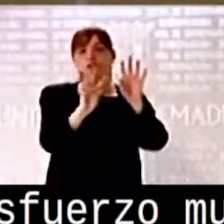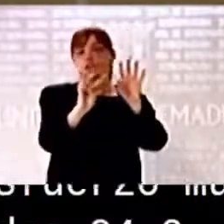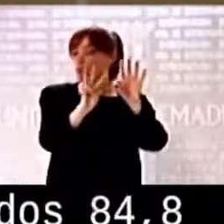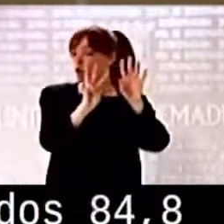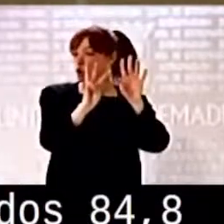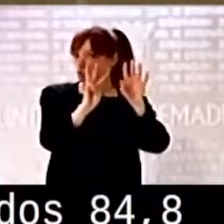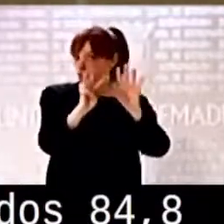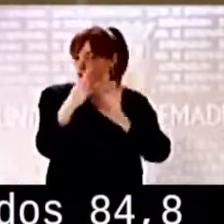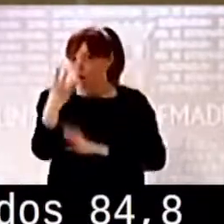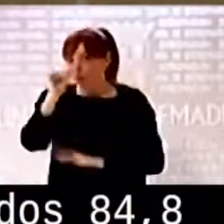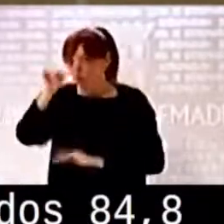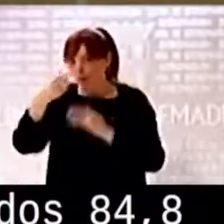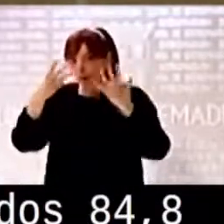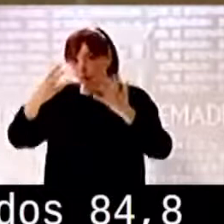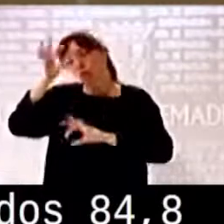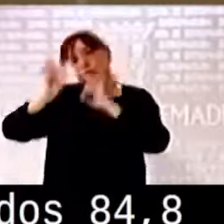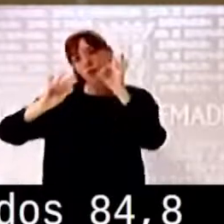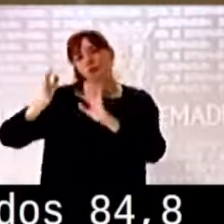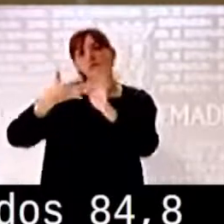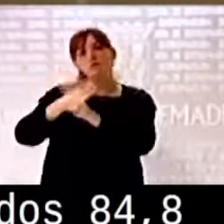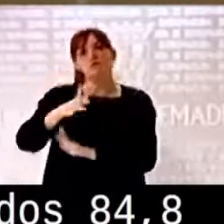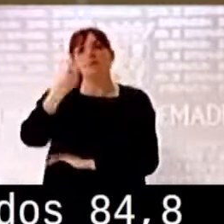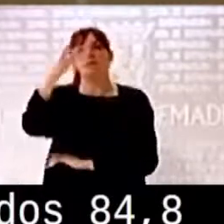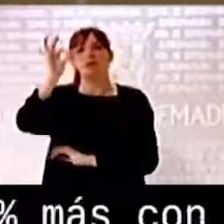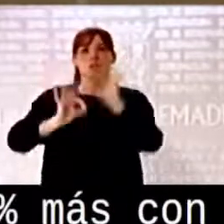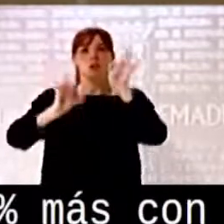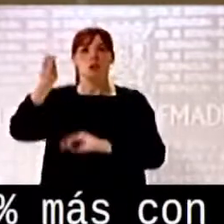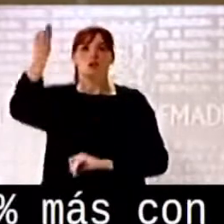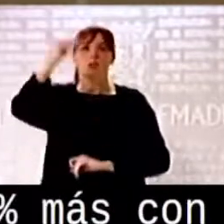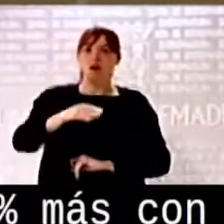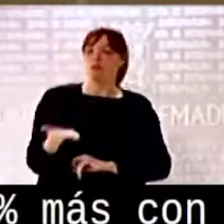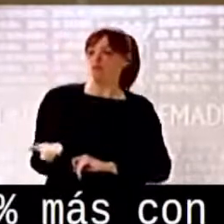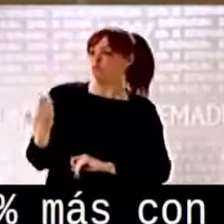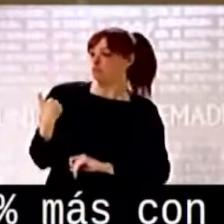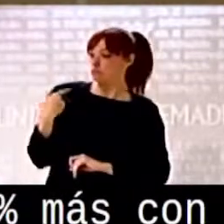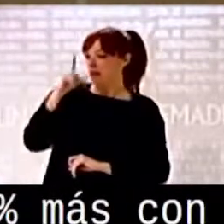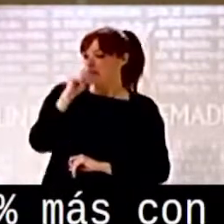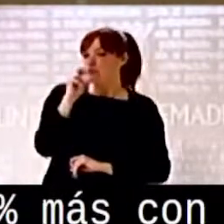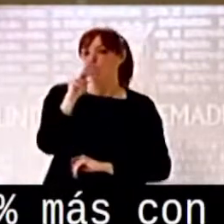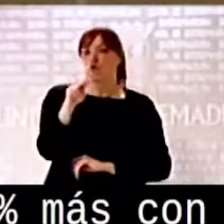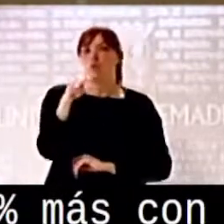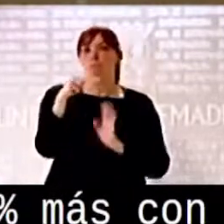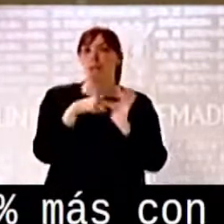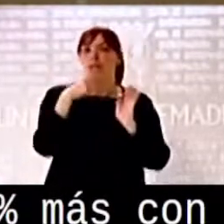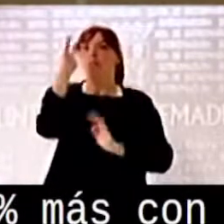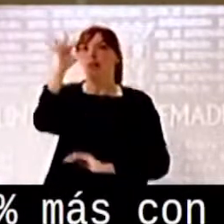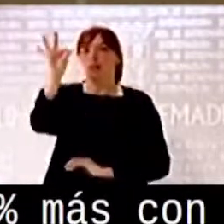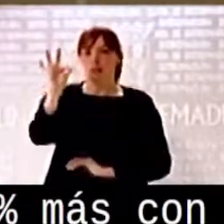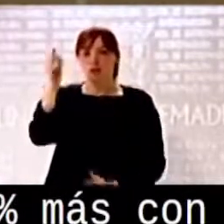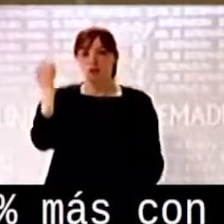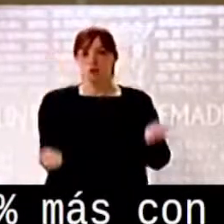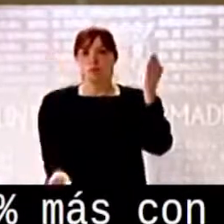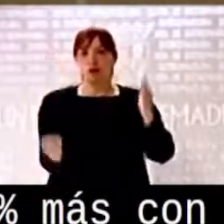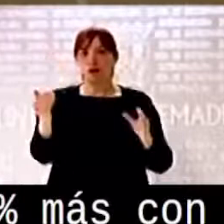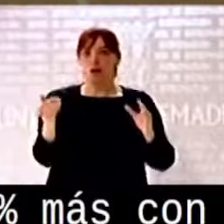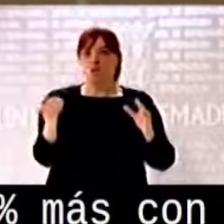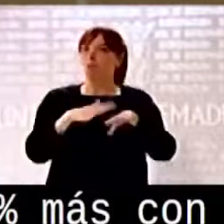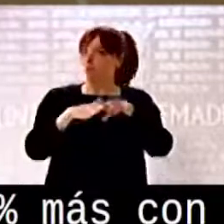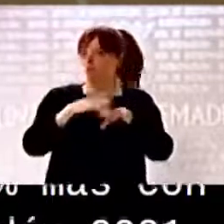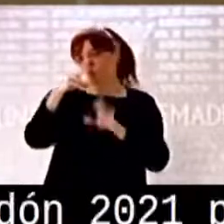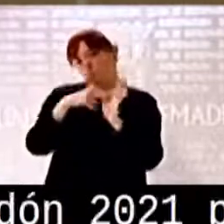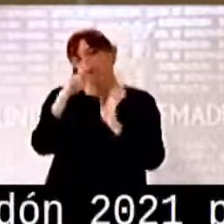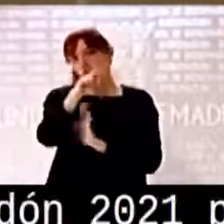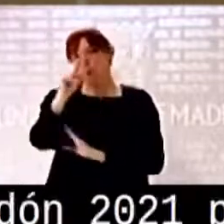84,8 millones de euros. Esto supone un 20% más con respecto al año 2021.